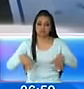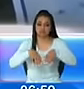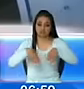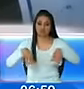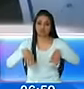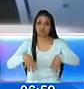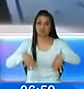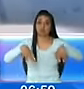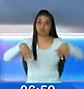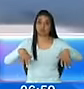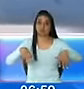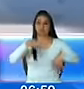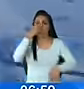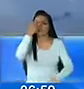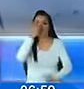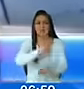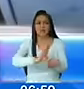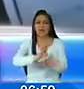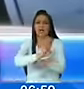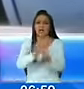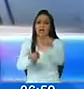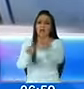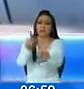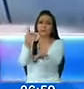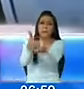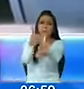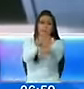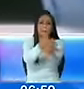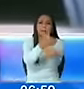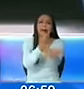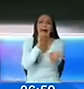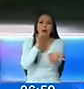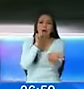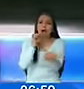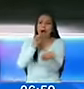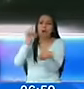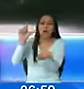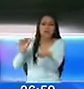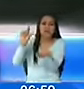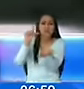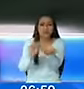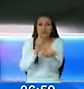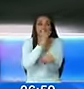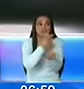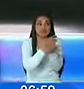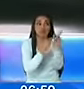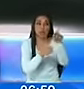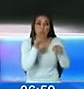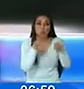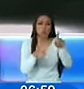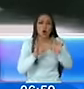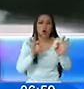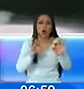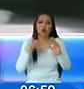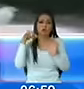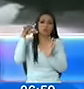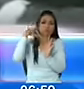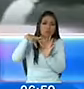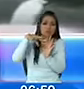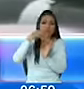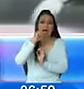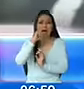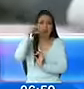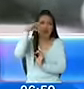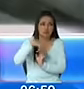sabemos que estos barrios de la ciudad han sufrido de manera permanente algunos cortes de agua o no ha llegado de tal forma el agua